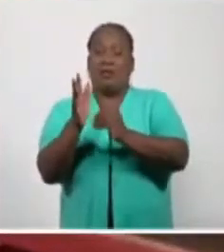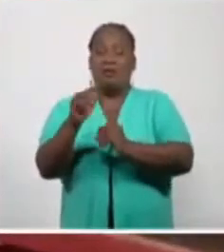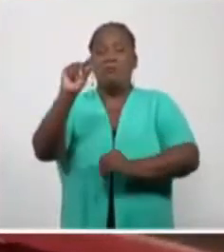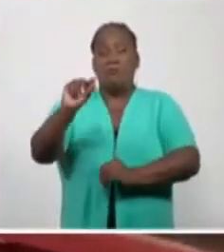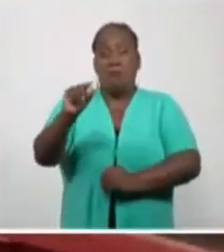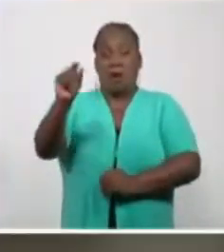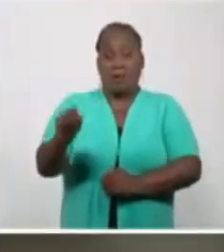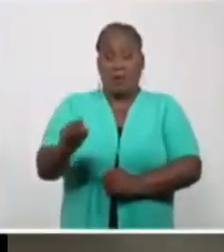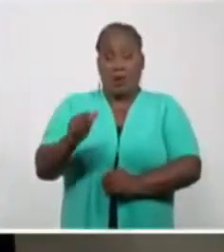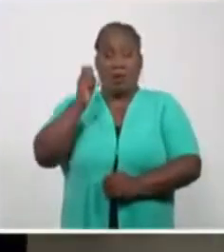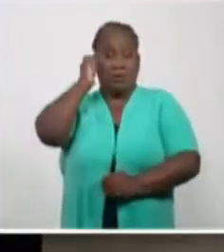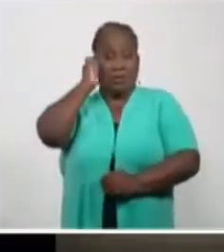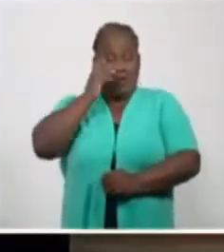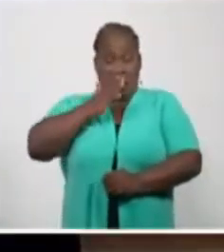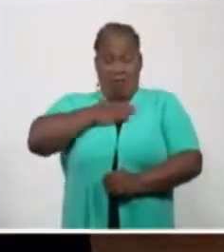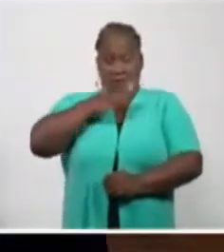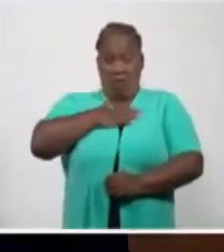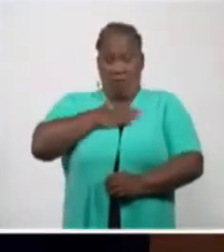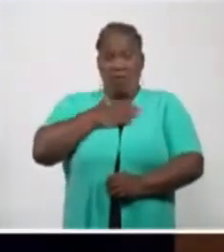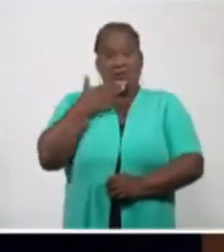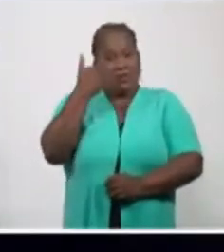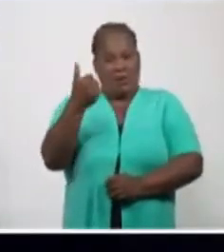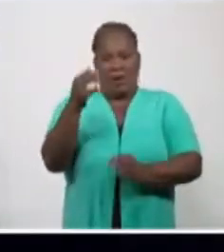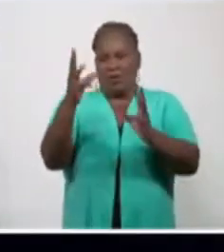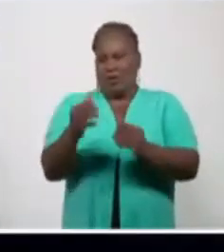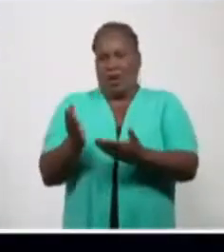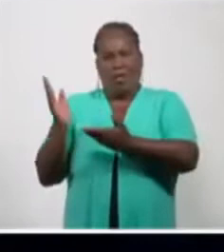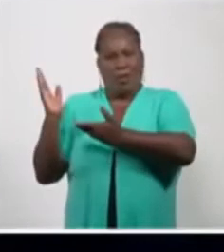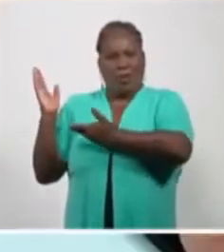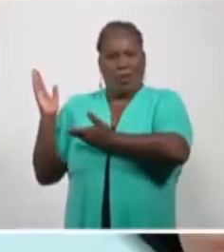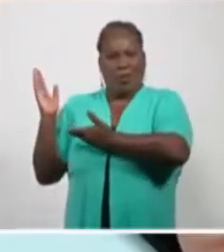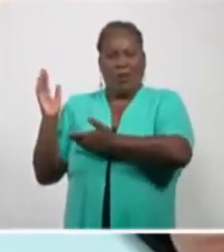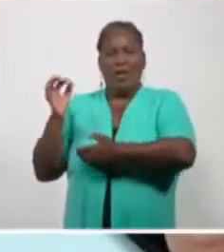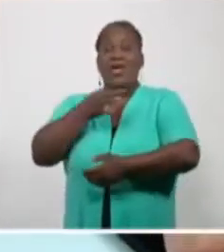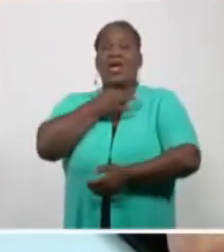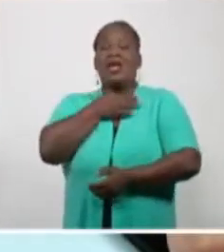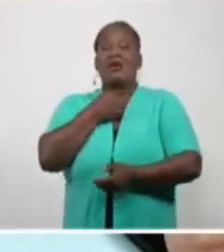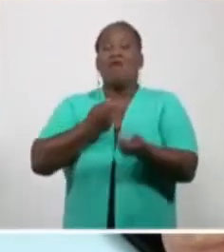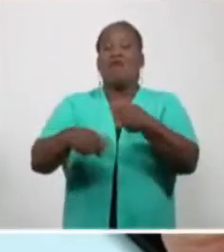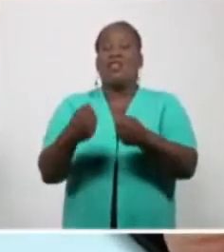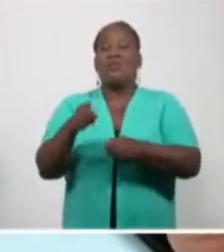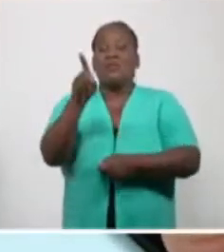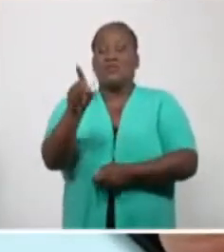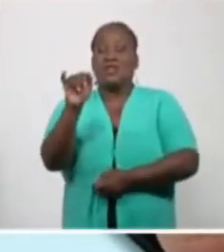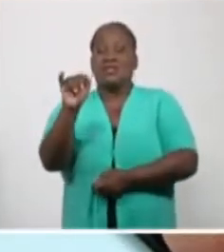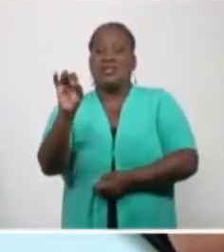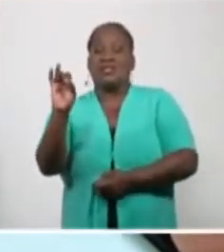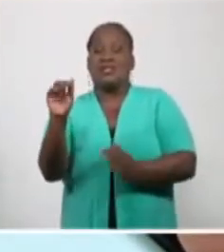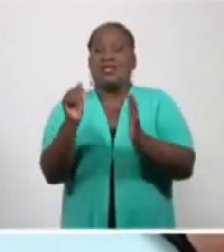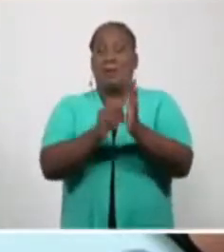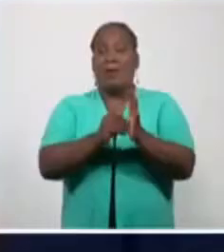teléfonos propios, sus ventajas son notables. Nosotros en mes de enero vendimos 167.300 pesos, es